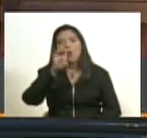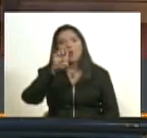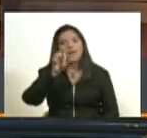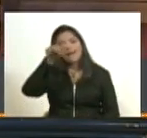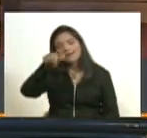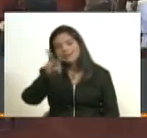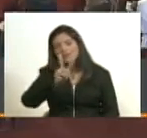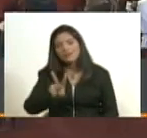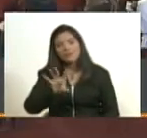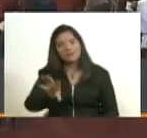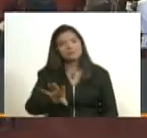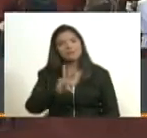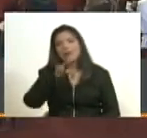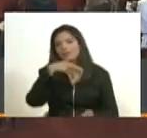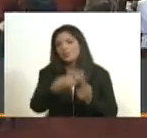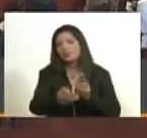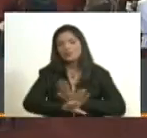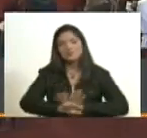país.